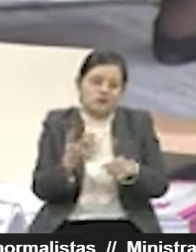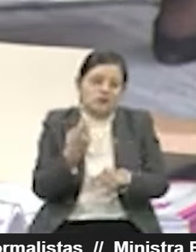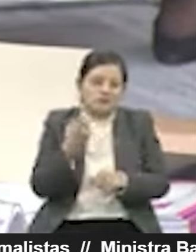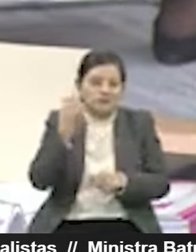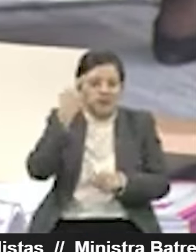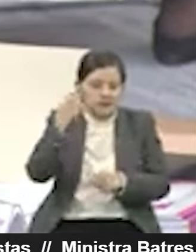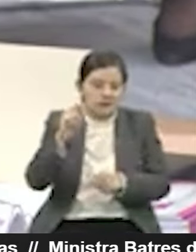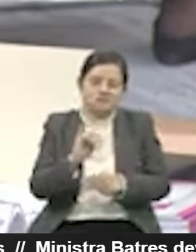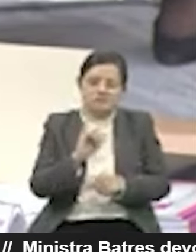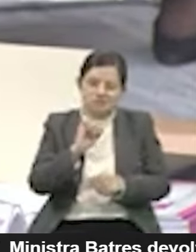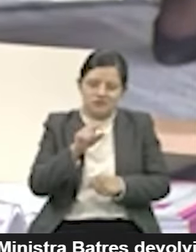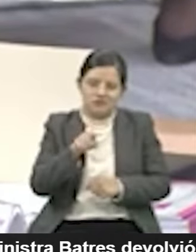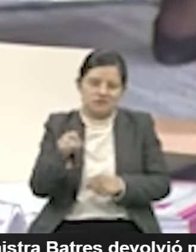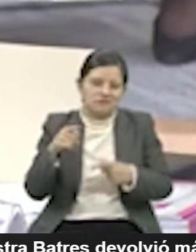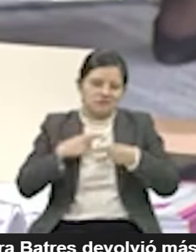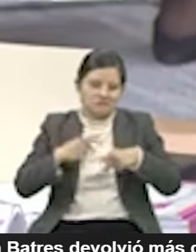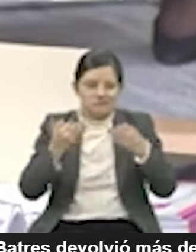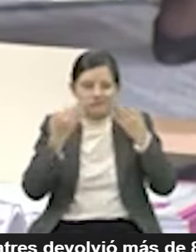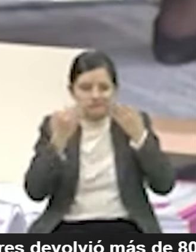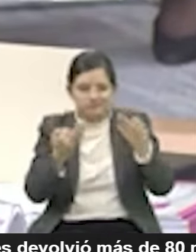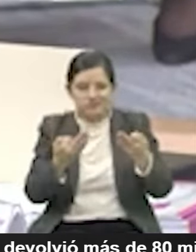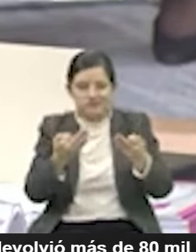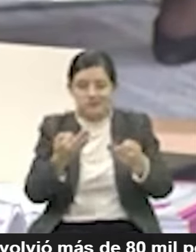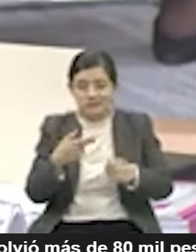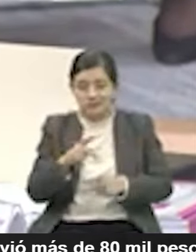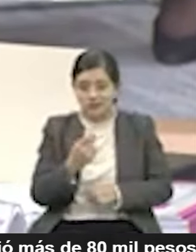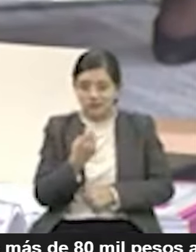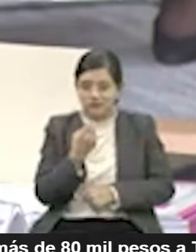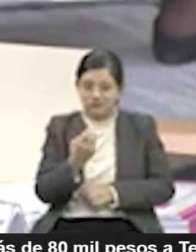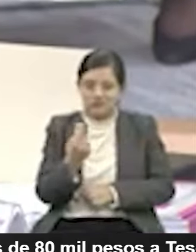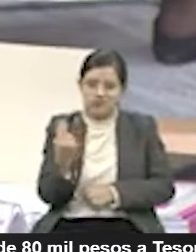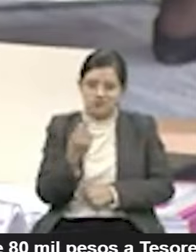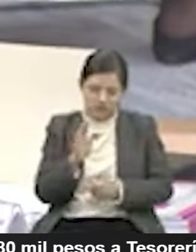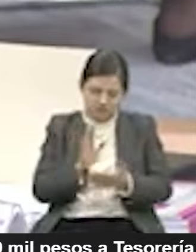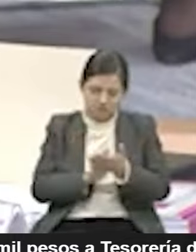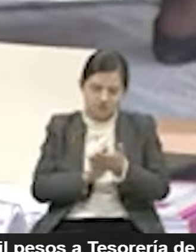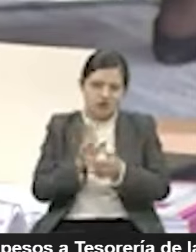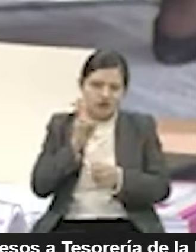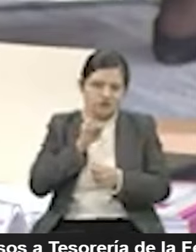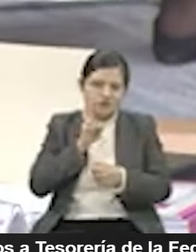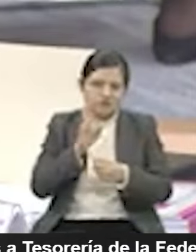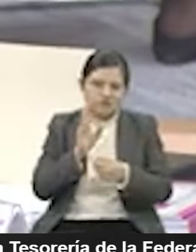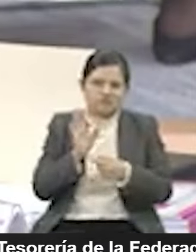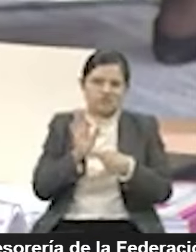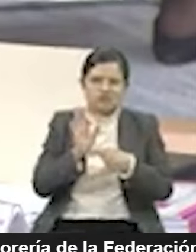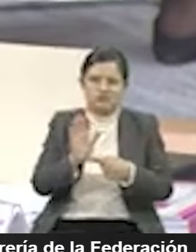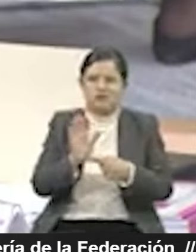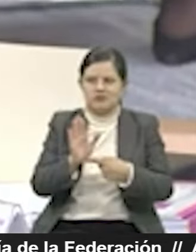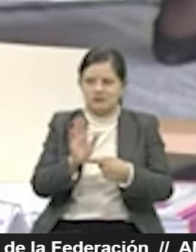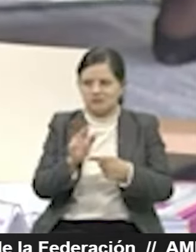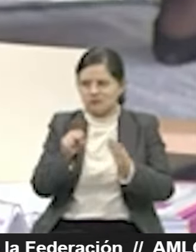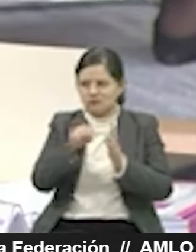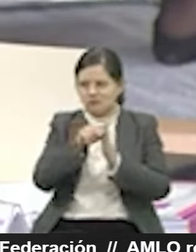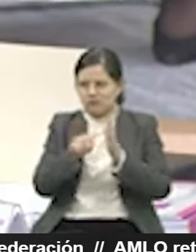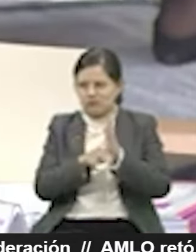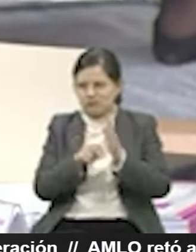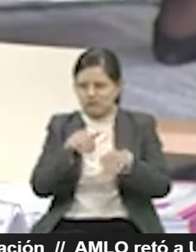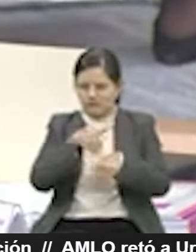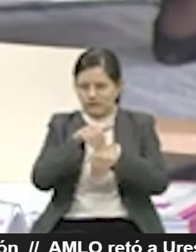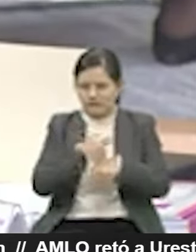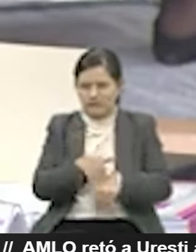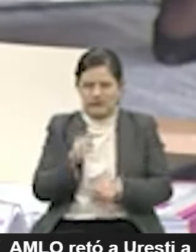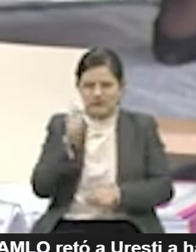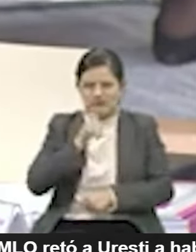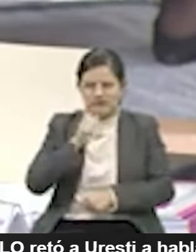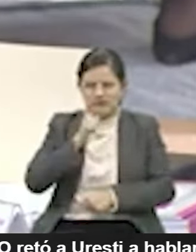observación electoral Pero esto no los hace que no deban comprobarse de manera adecuada y a la luz de toda la normatividad que tenemos para